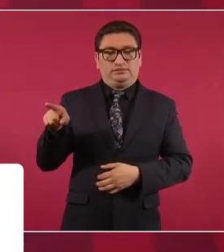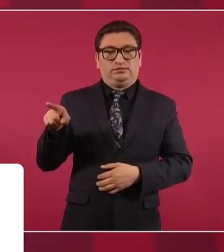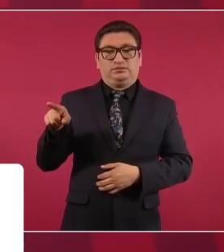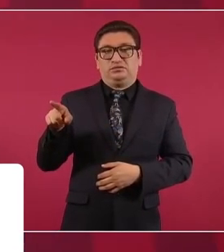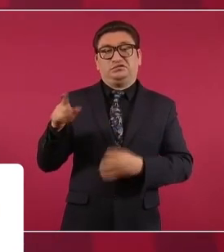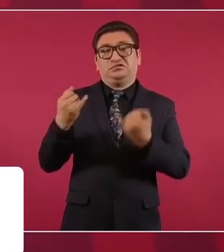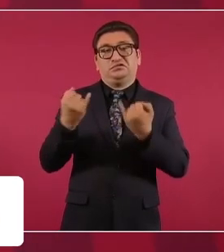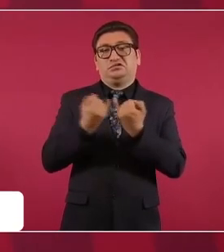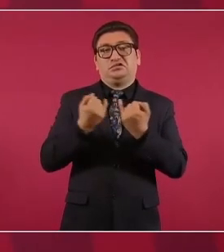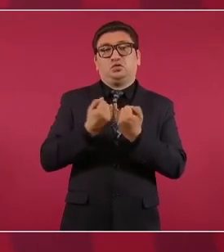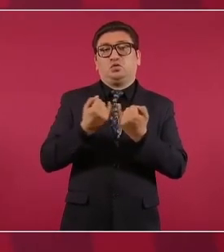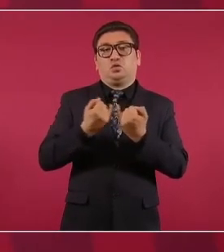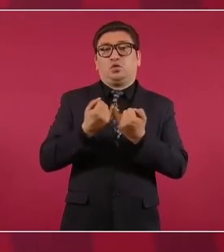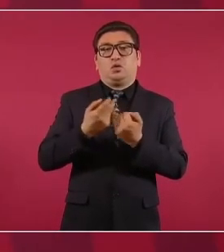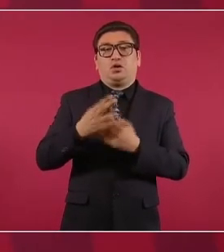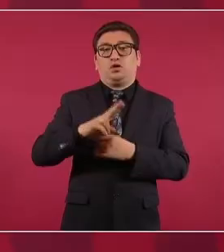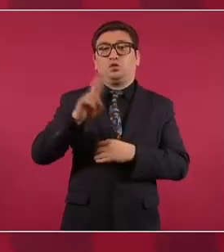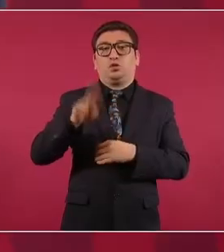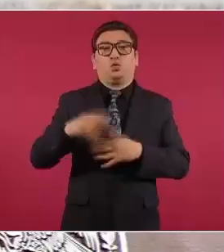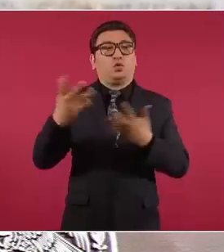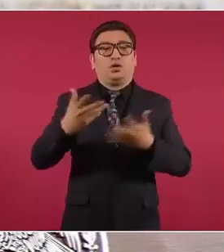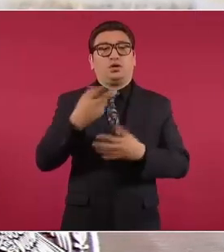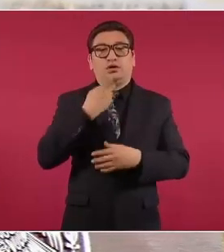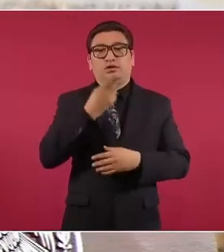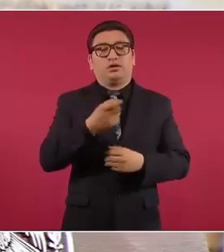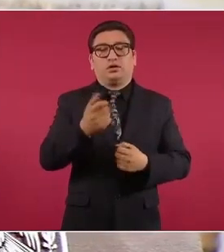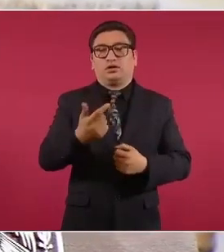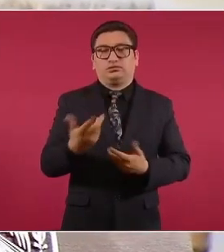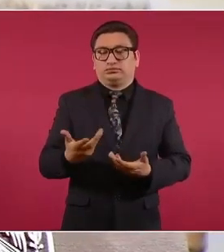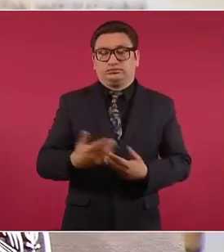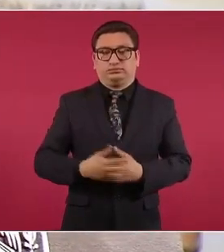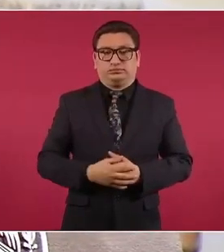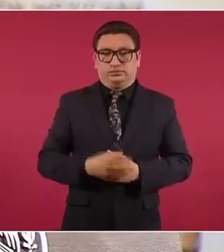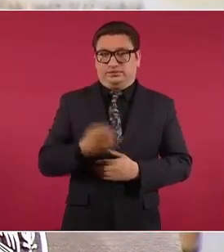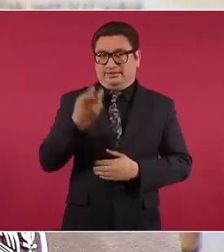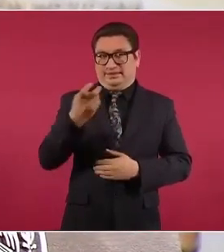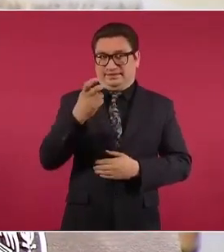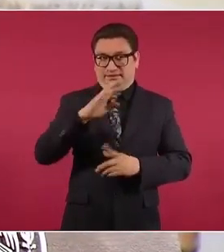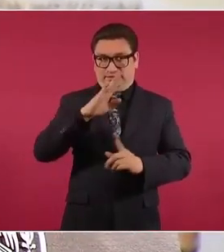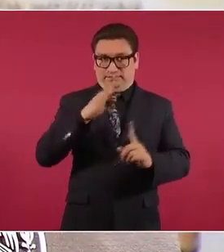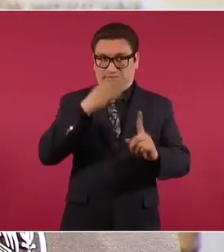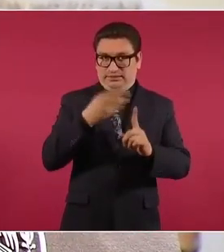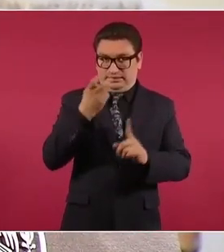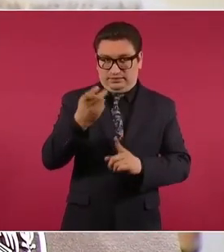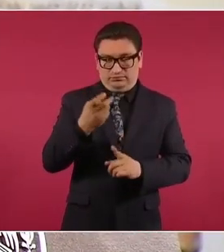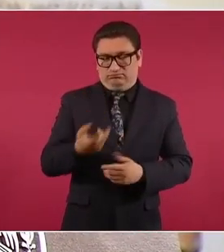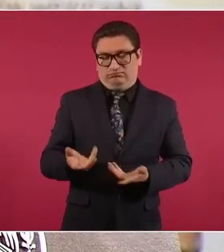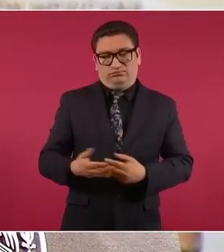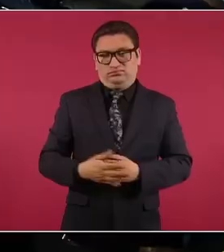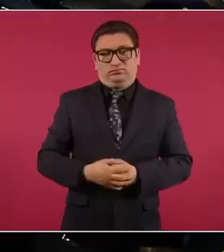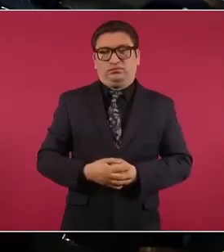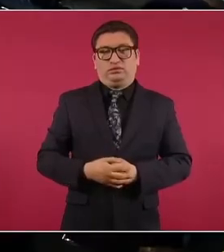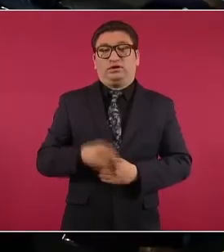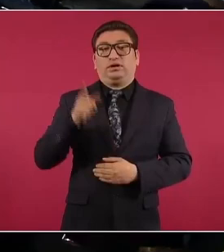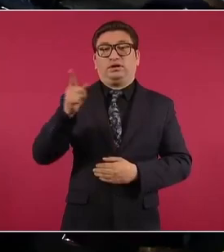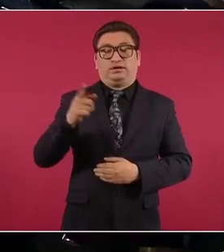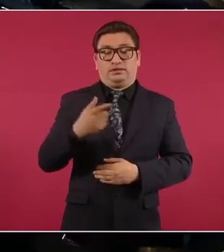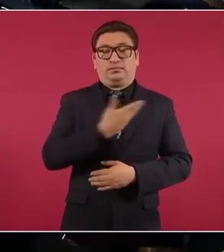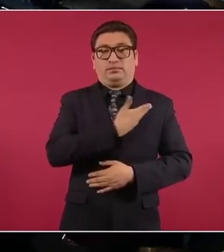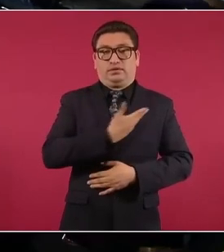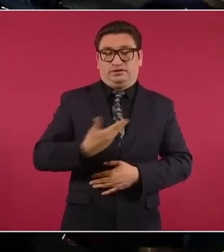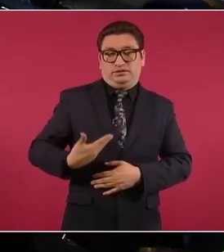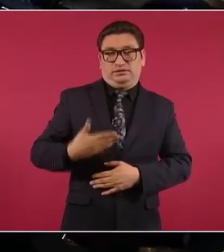han hecho nunca un planteamiento en ese sentido. El presidente Biden es una